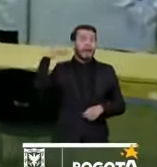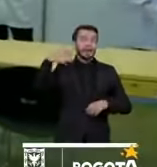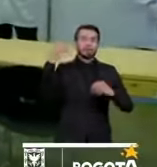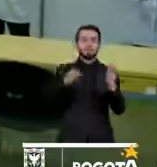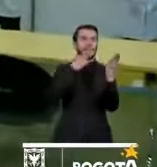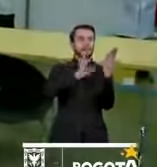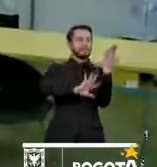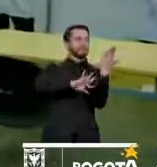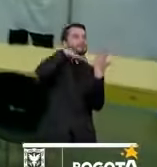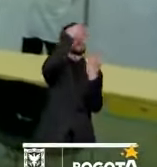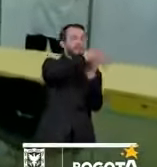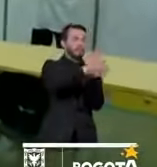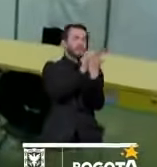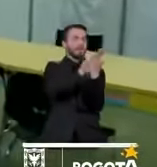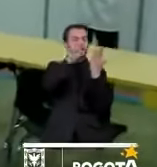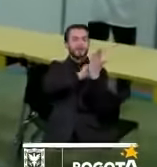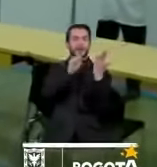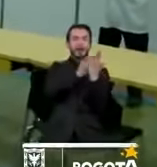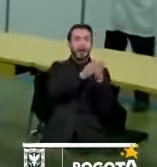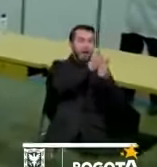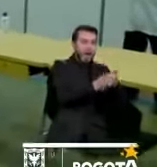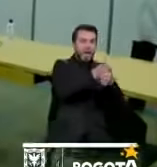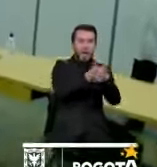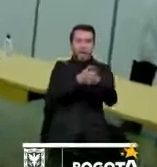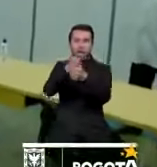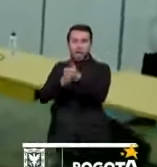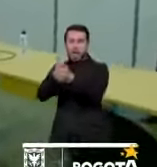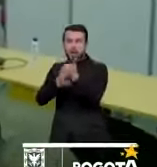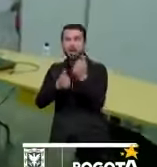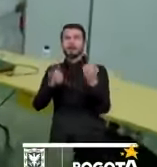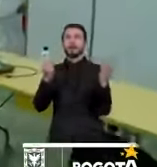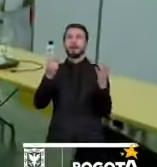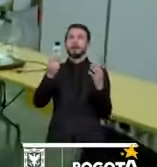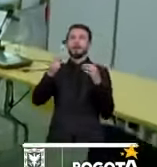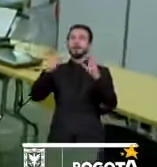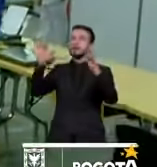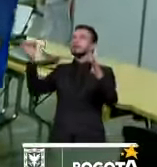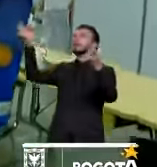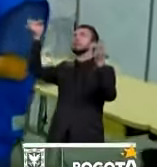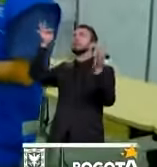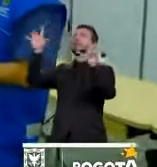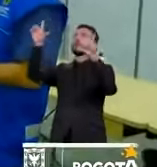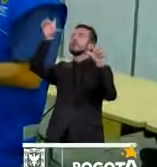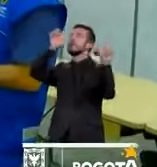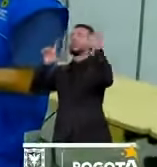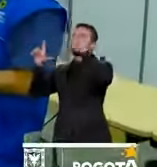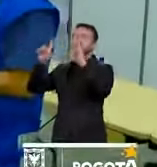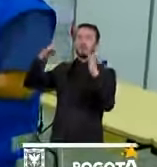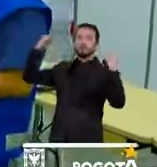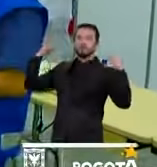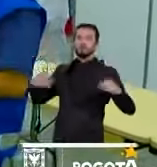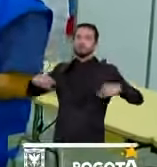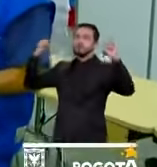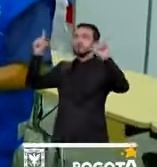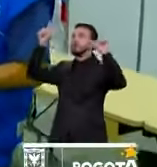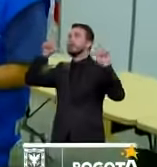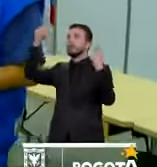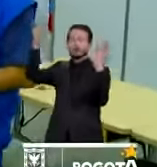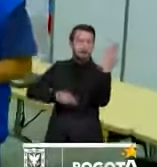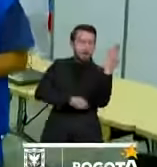la carpeta de cada paciente, con archivos de rayos X. No, está todo a través del sistema. Todo en historia electrónica, que eso